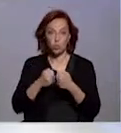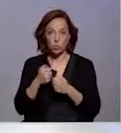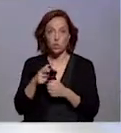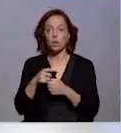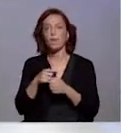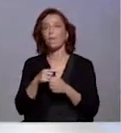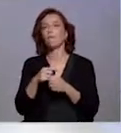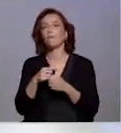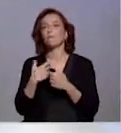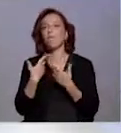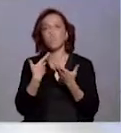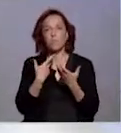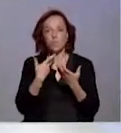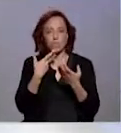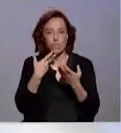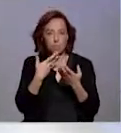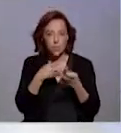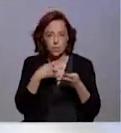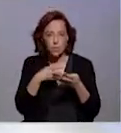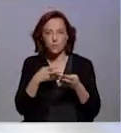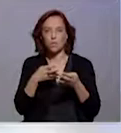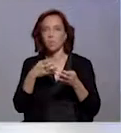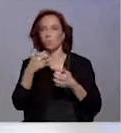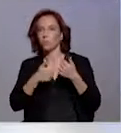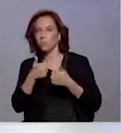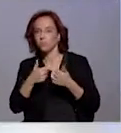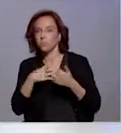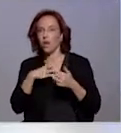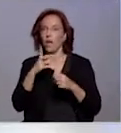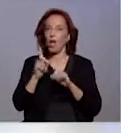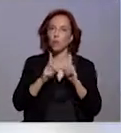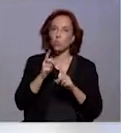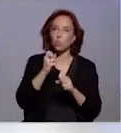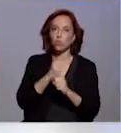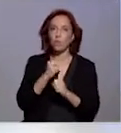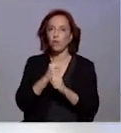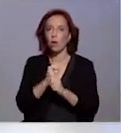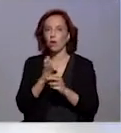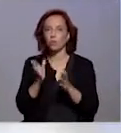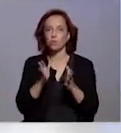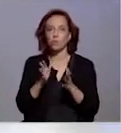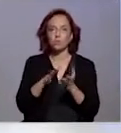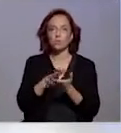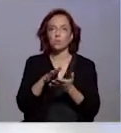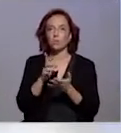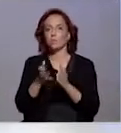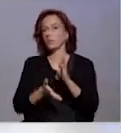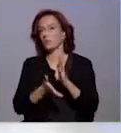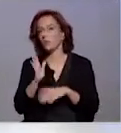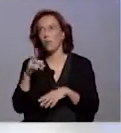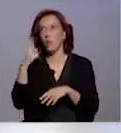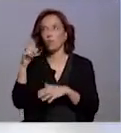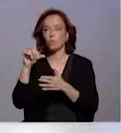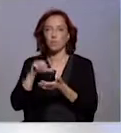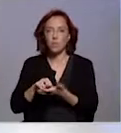sufriendo algunos desafíos en cuanto a la competitividad algunos empleos que no se deslocalizan desde el uruguay se van a algún